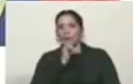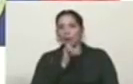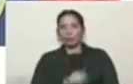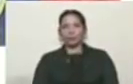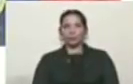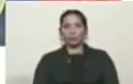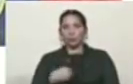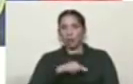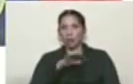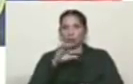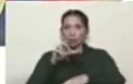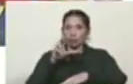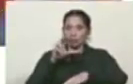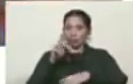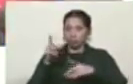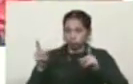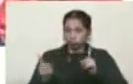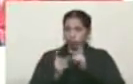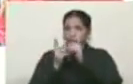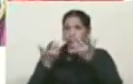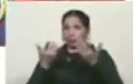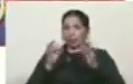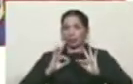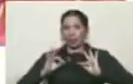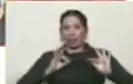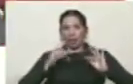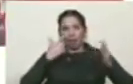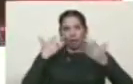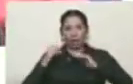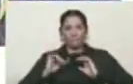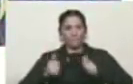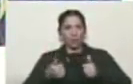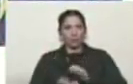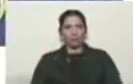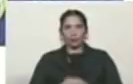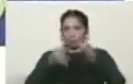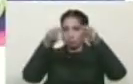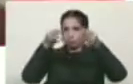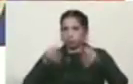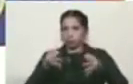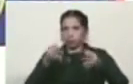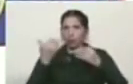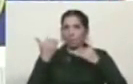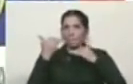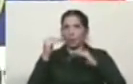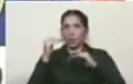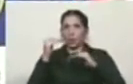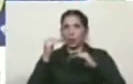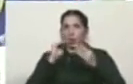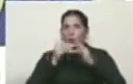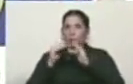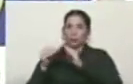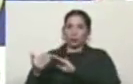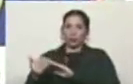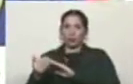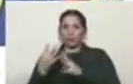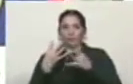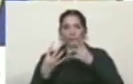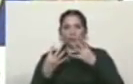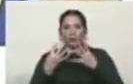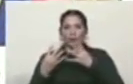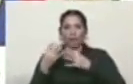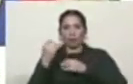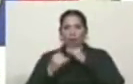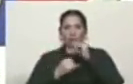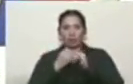esta hora nos encontramos en el Teatro Teresa Carreño, donde ya inicia la fase comunitaria del Festival Internacional de Teatro